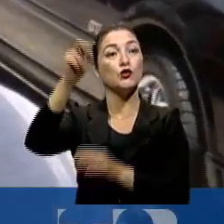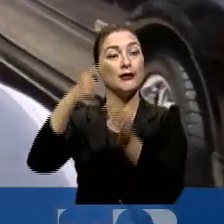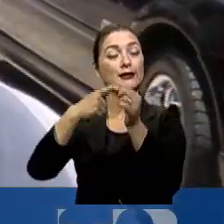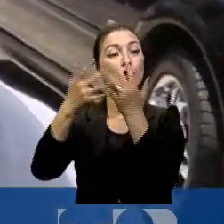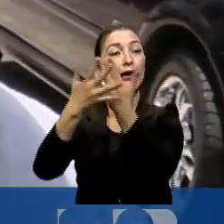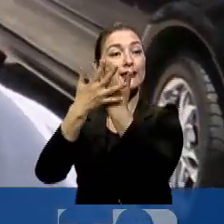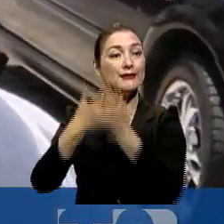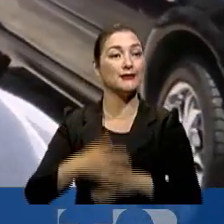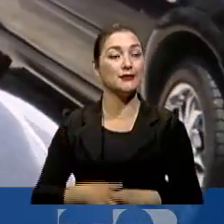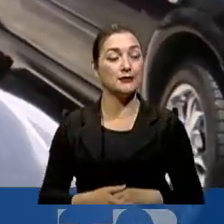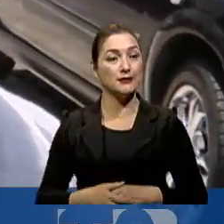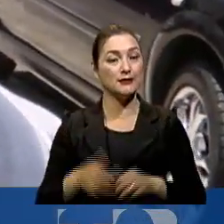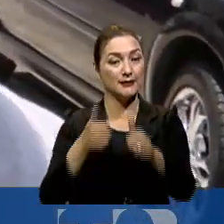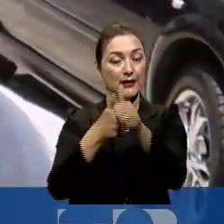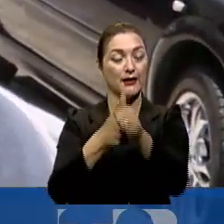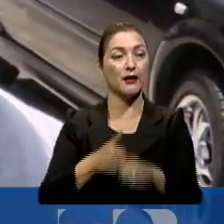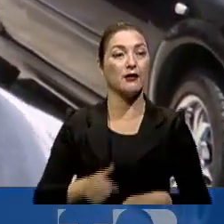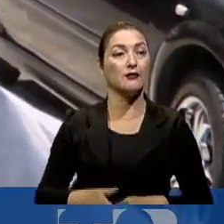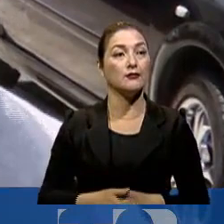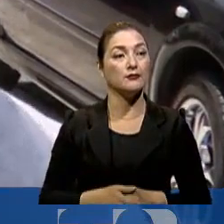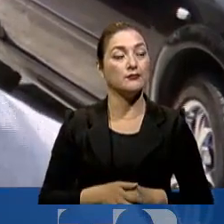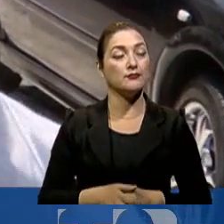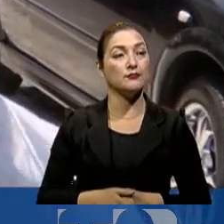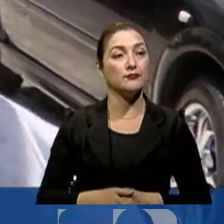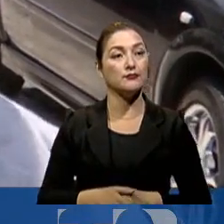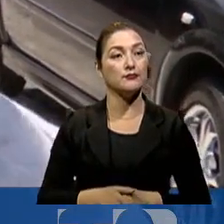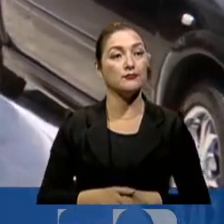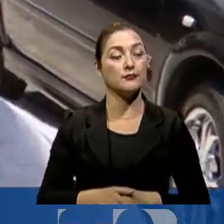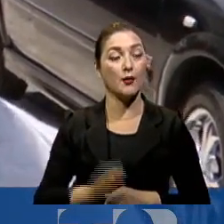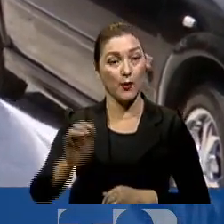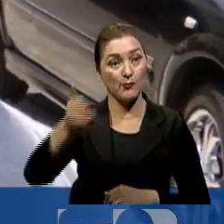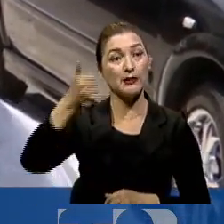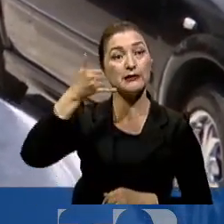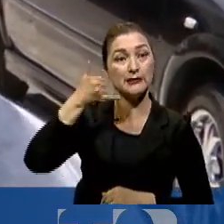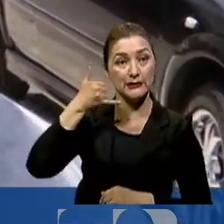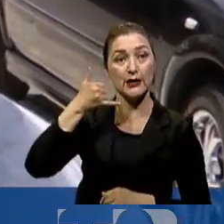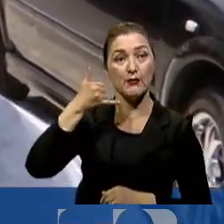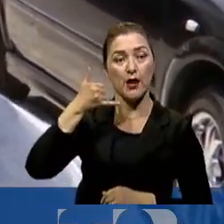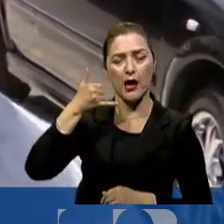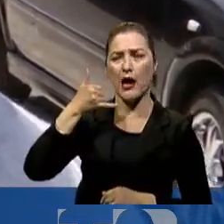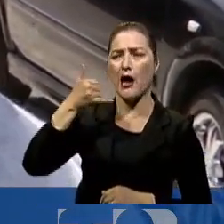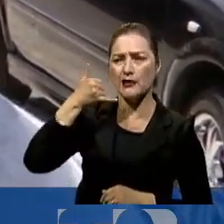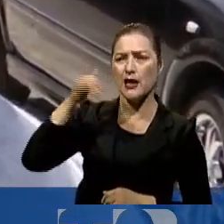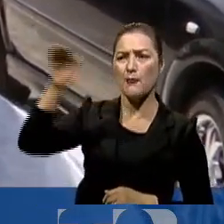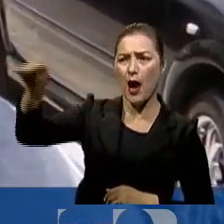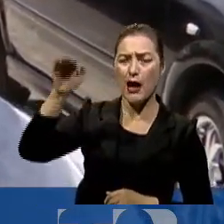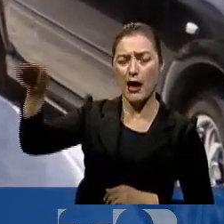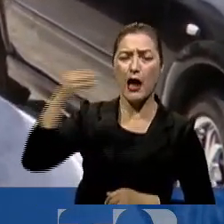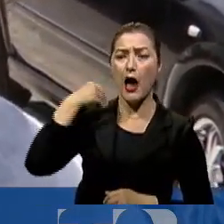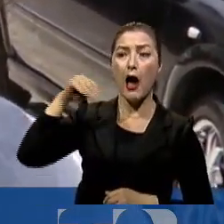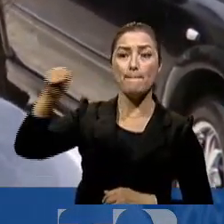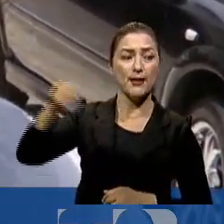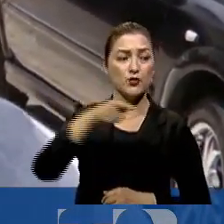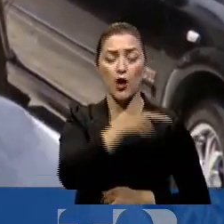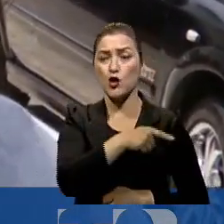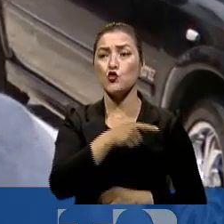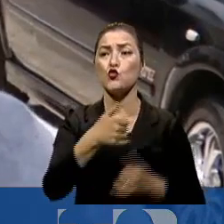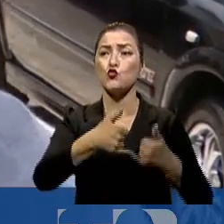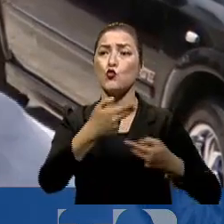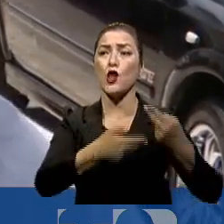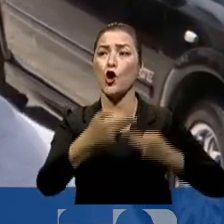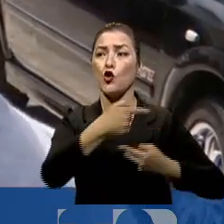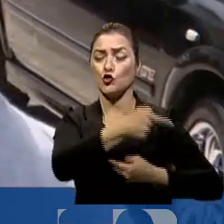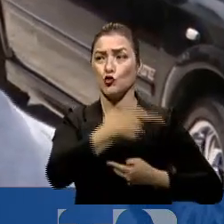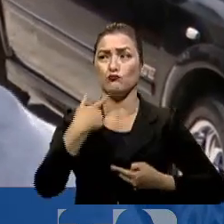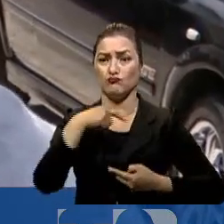Nos llamaron a nosotros a decirnos que intentaron supuestamente entrar al local. Yo me dirigí aquí al local y